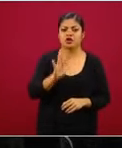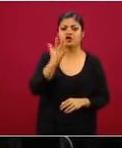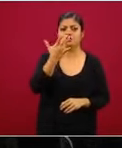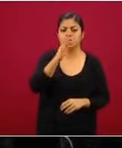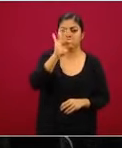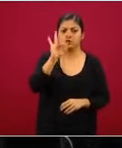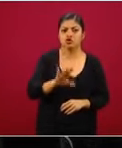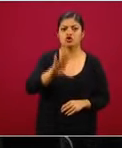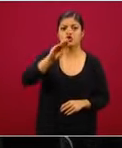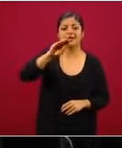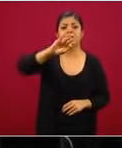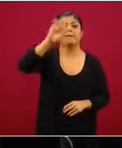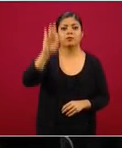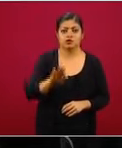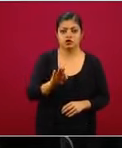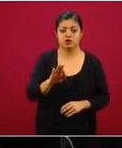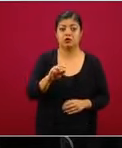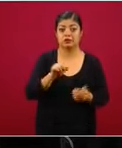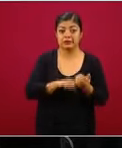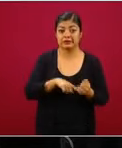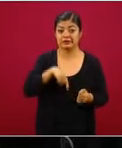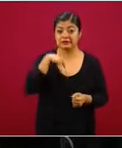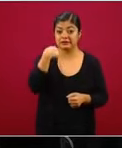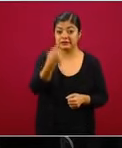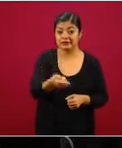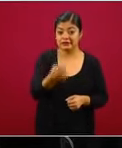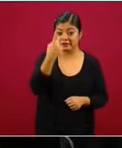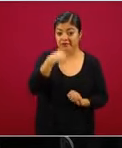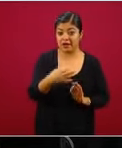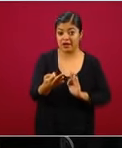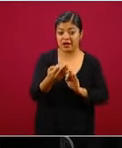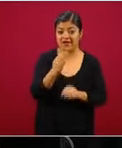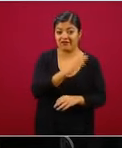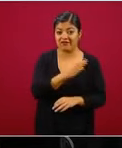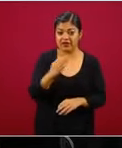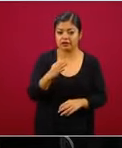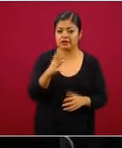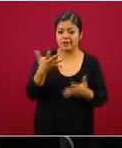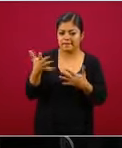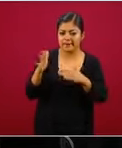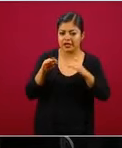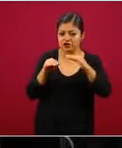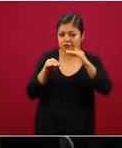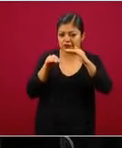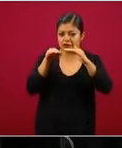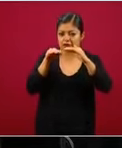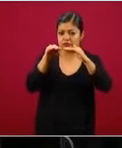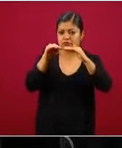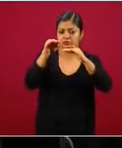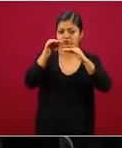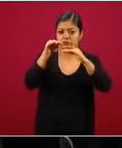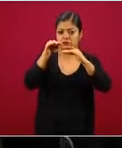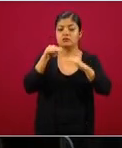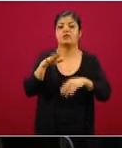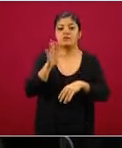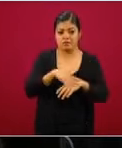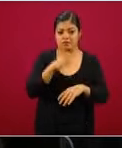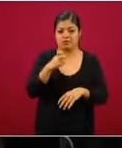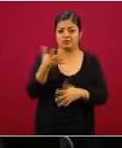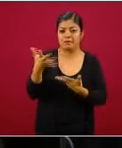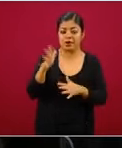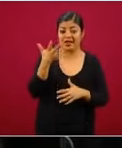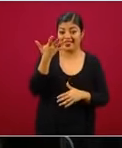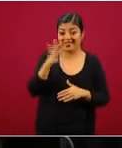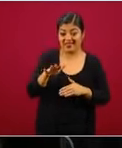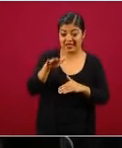de que los casos para la fecha correspondiente se encuentren en esa posición. Por lo tanto, entre el 10